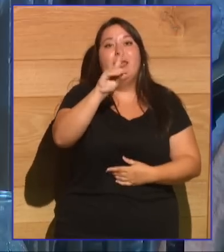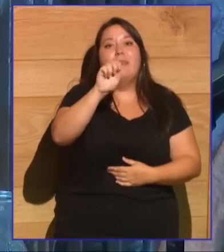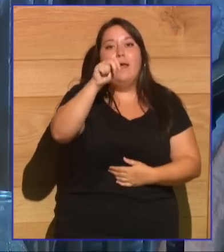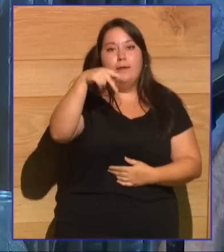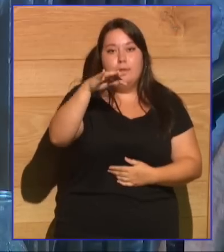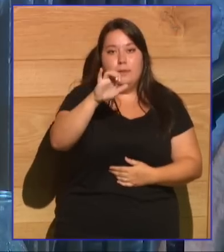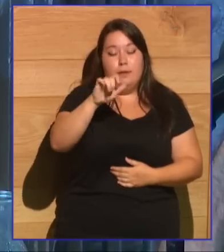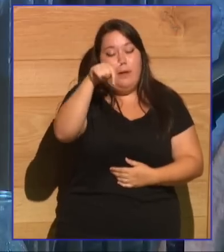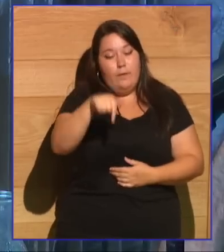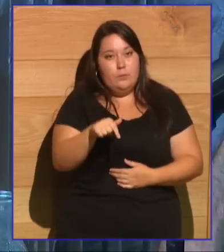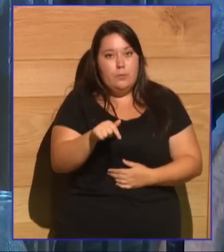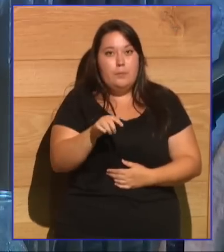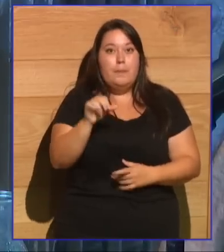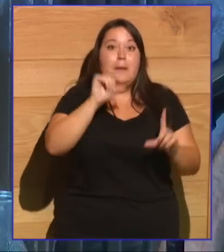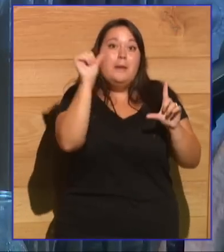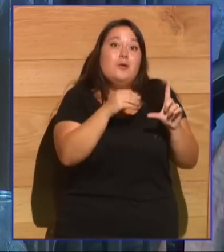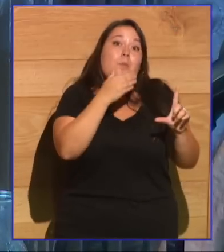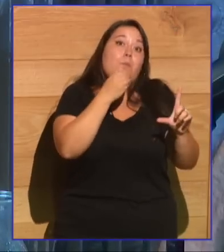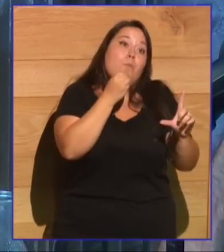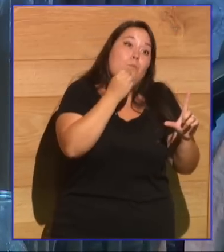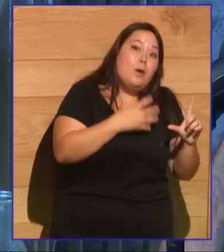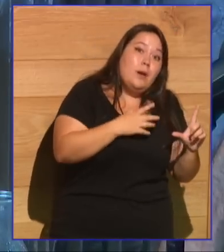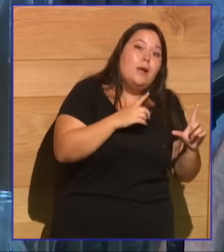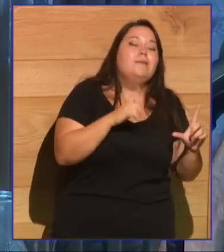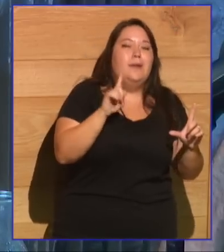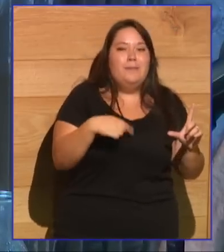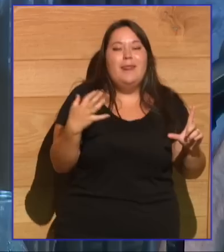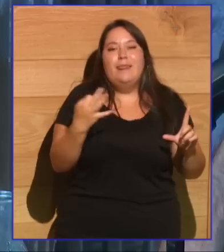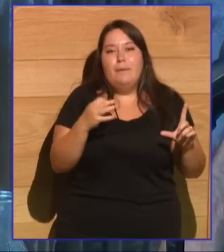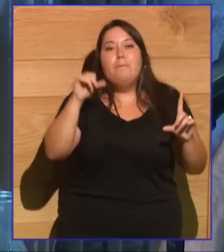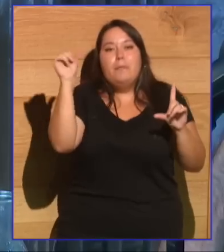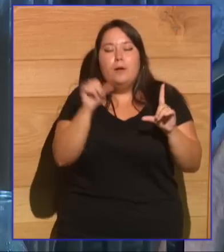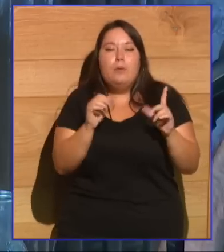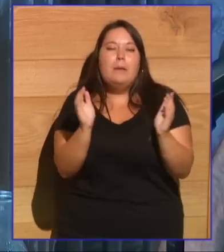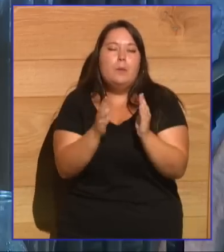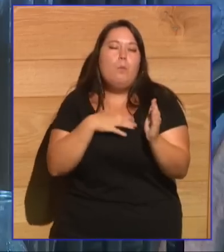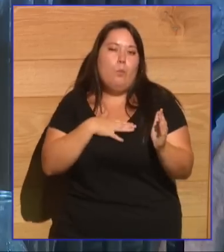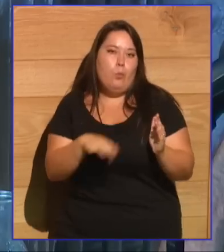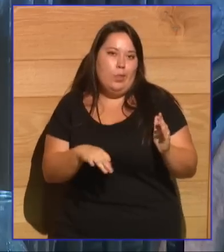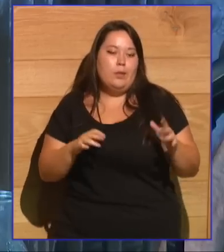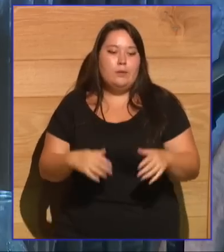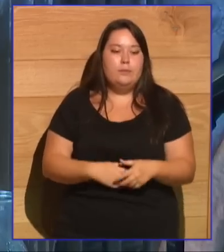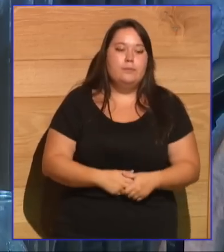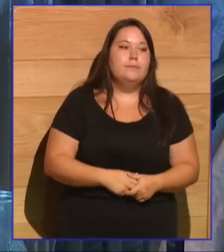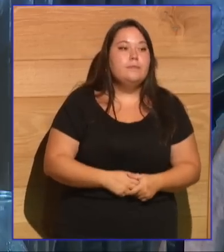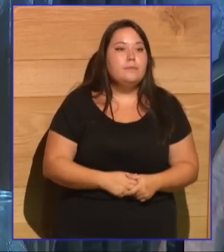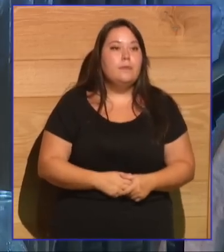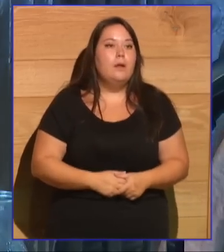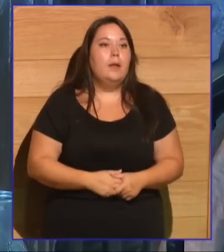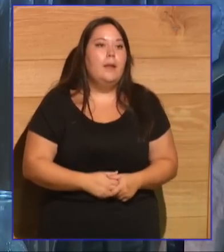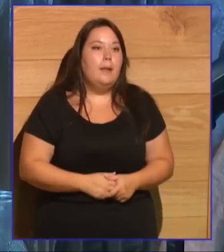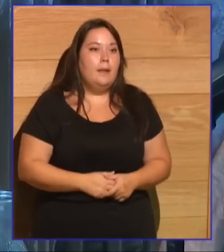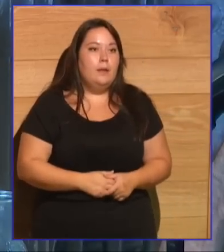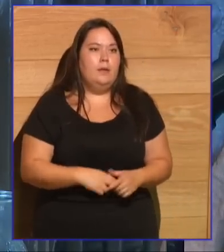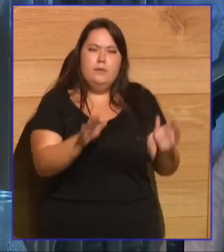dice película que si es buena también puede ser pequeña y creo que se ajusta como anillo al dedo aquello de lo que estamos hablando y sabéis que este verbo